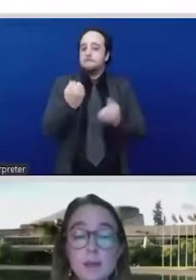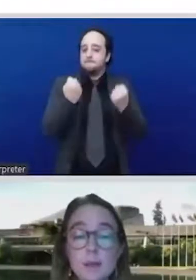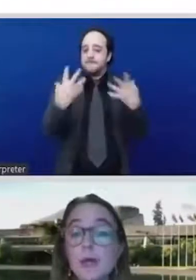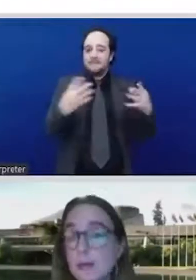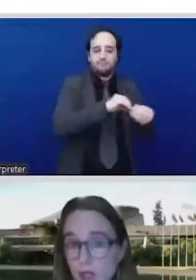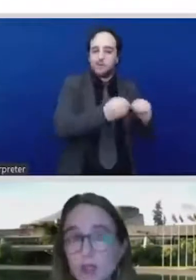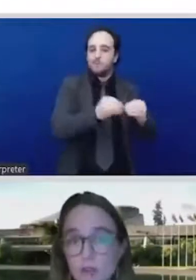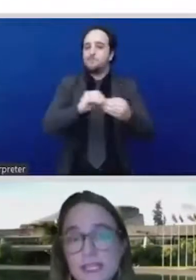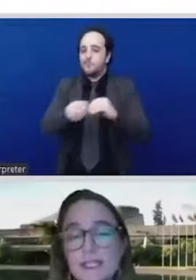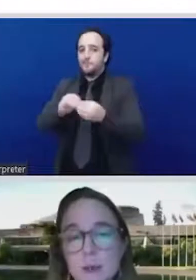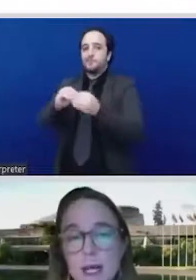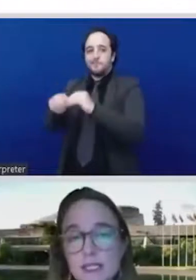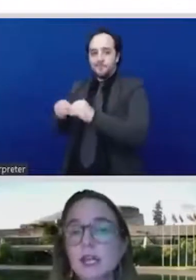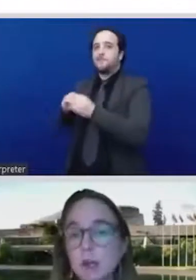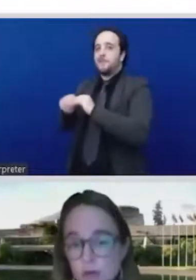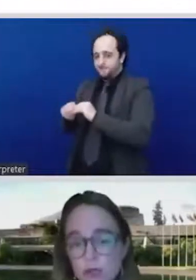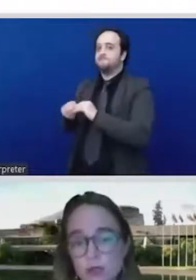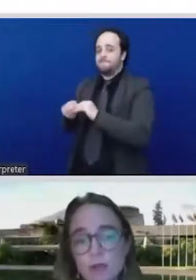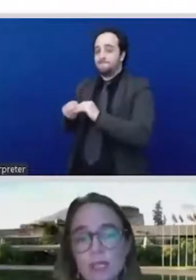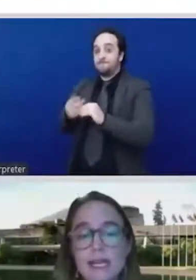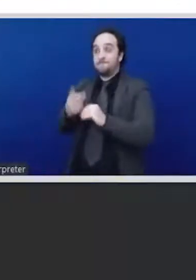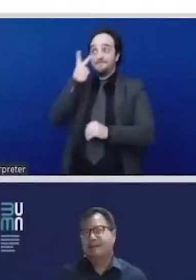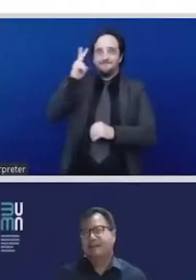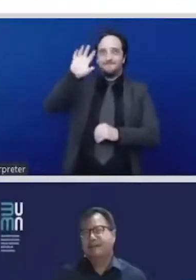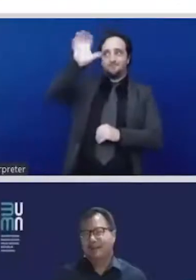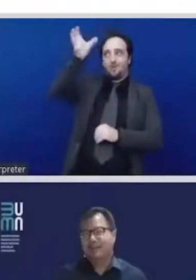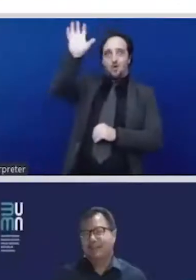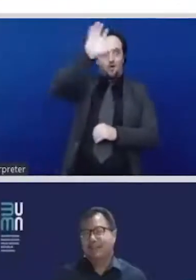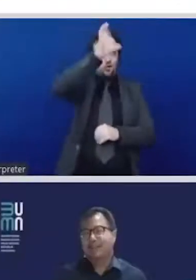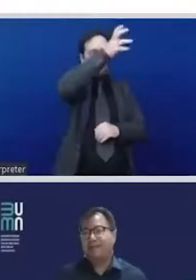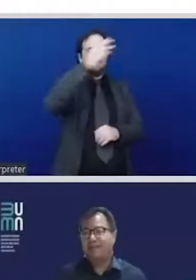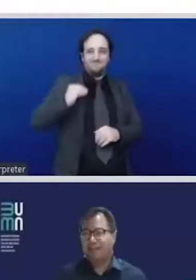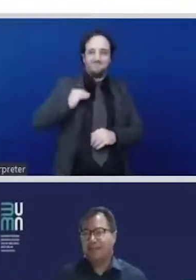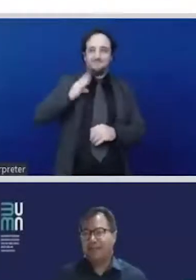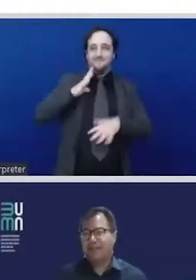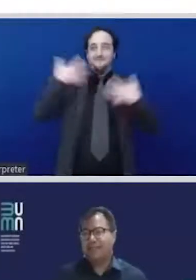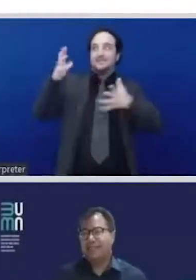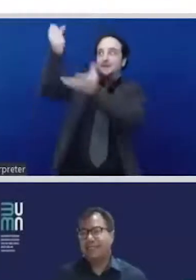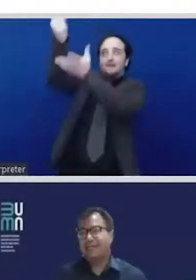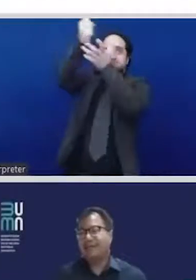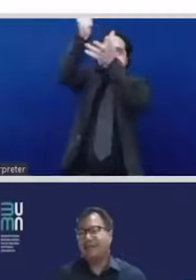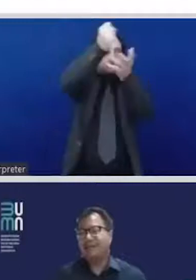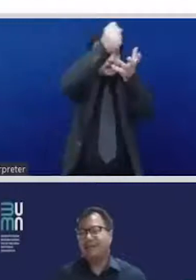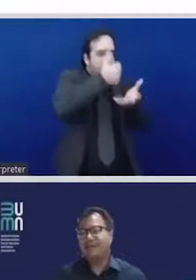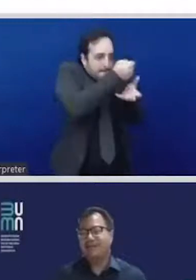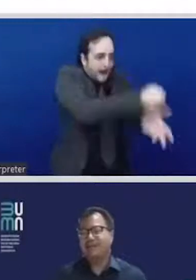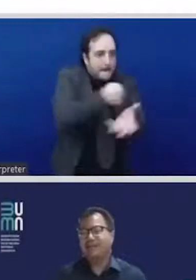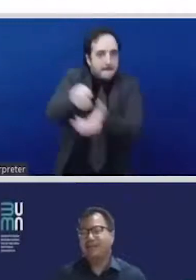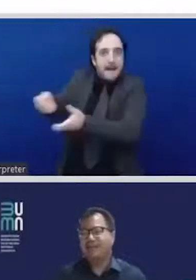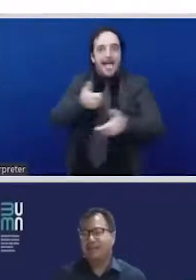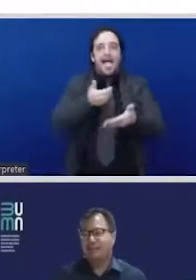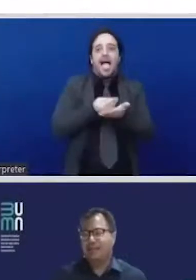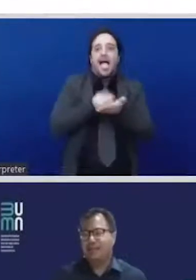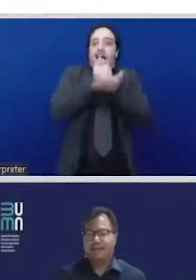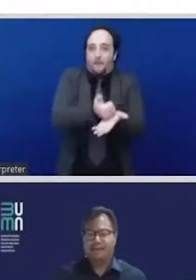obviamente con diferencias entre países, incluso dentro de América Latina, este es el momento para evaluar los impactos distributivos de género de estos paquetes de